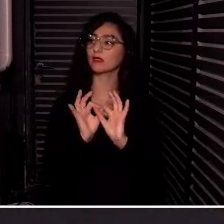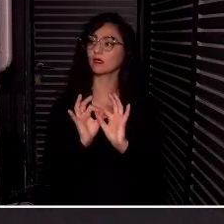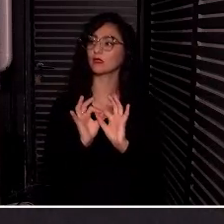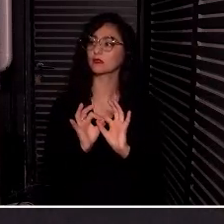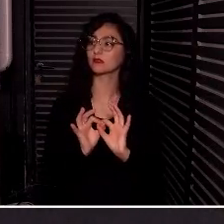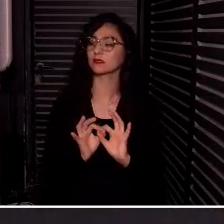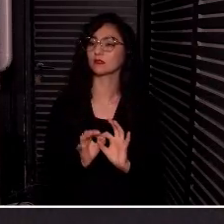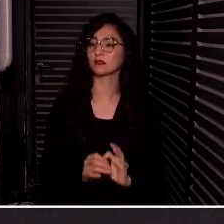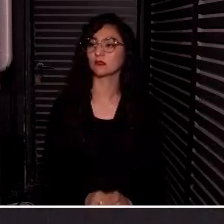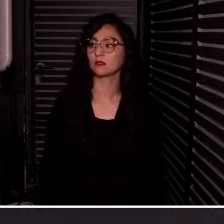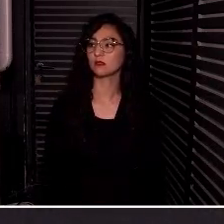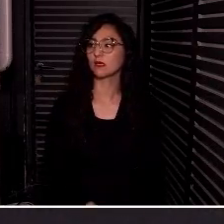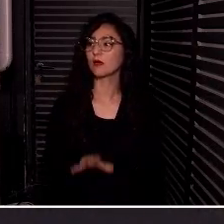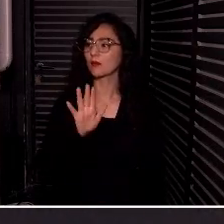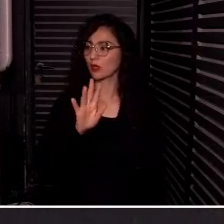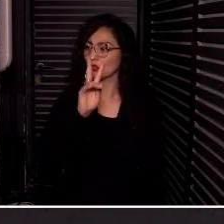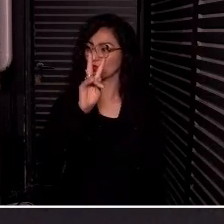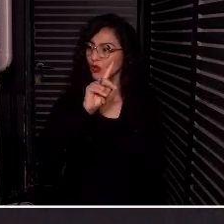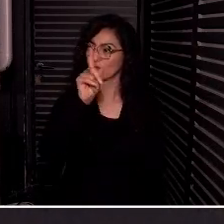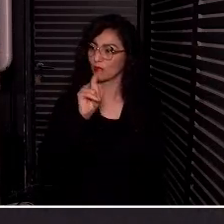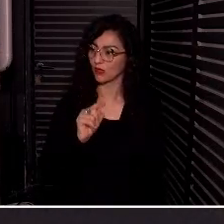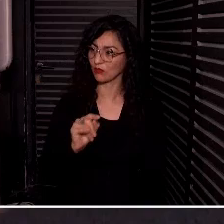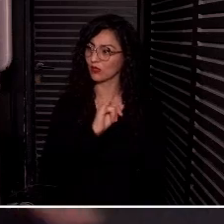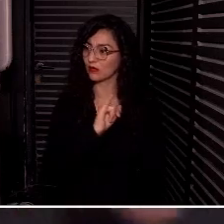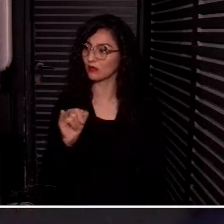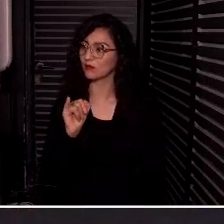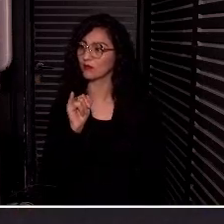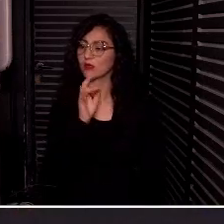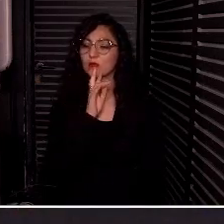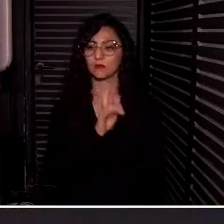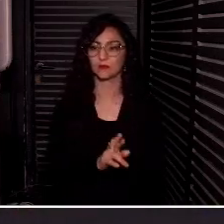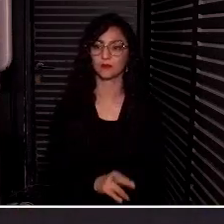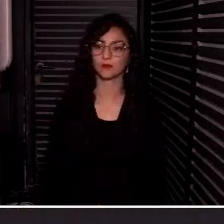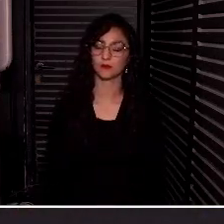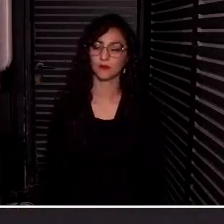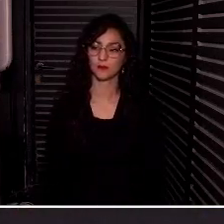Gracias pero hagamos las dos preguntas y luego vienen las respuestas